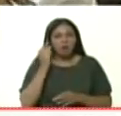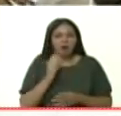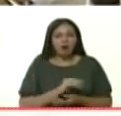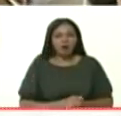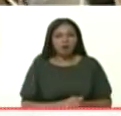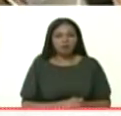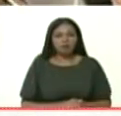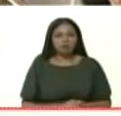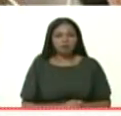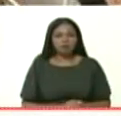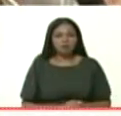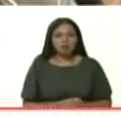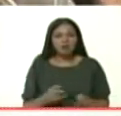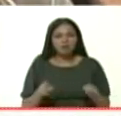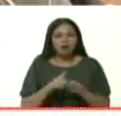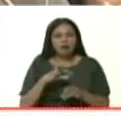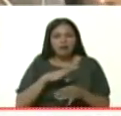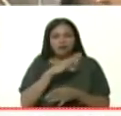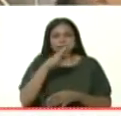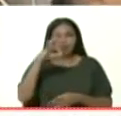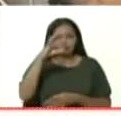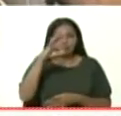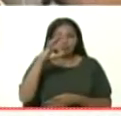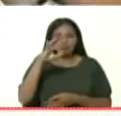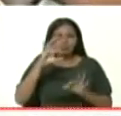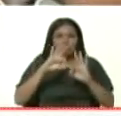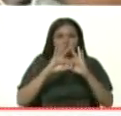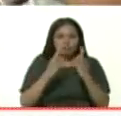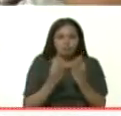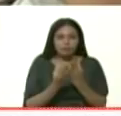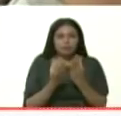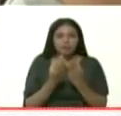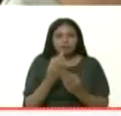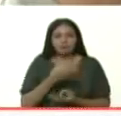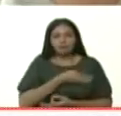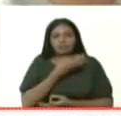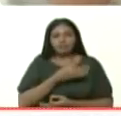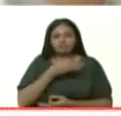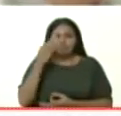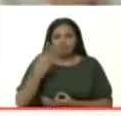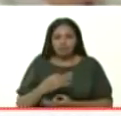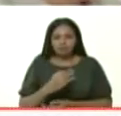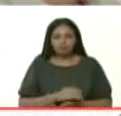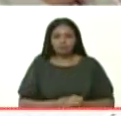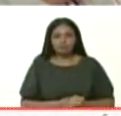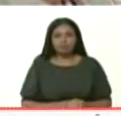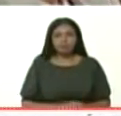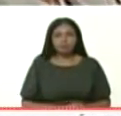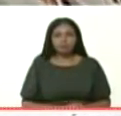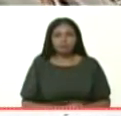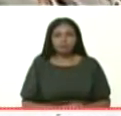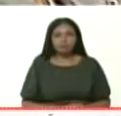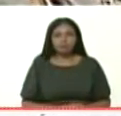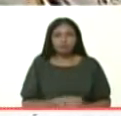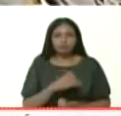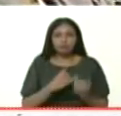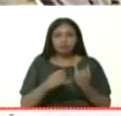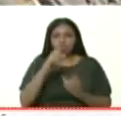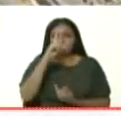es el alma de la familia y de la sociedad. Y en los últimos